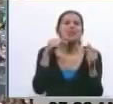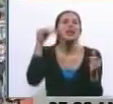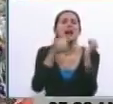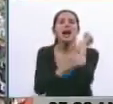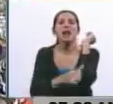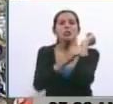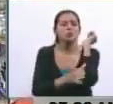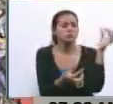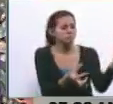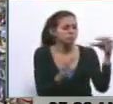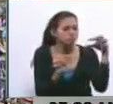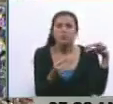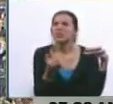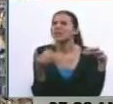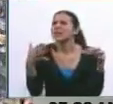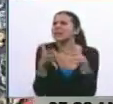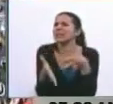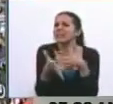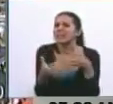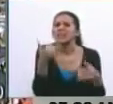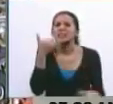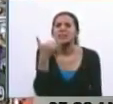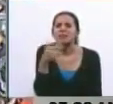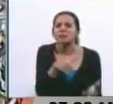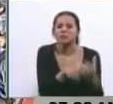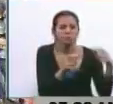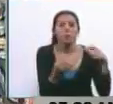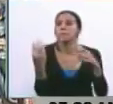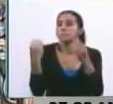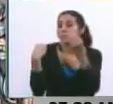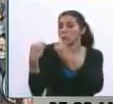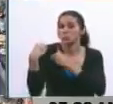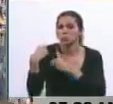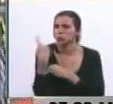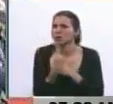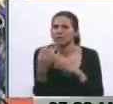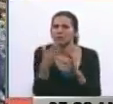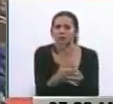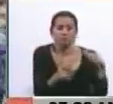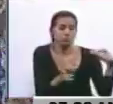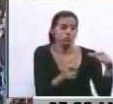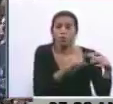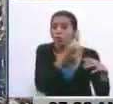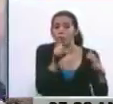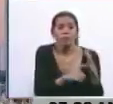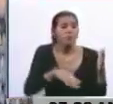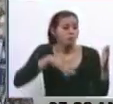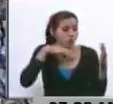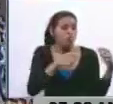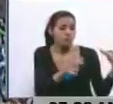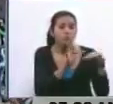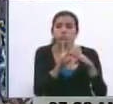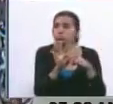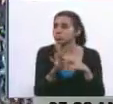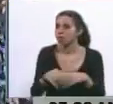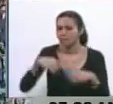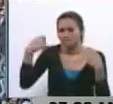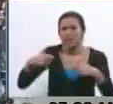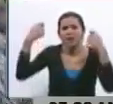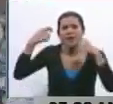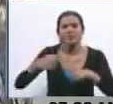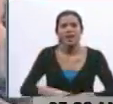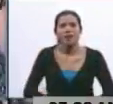teléfono? Me preguntaba, en ese momento estábamos ahí en Movilnet y me dice, le digo todas las funciones. Entonces me dice, ese teléfono es un